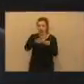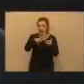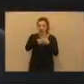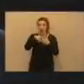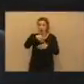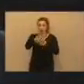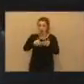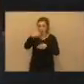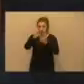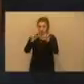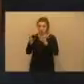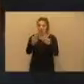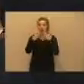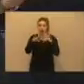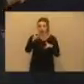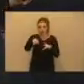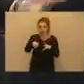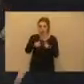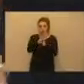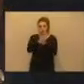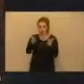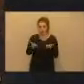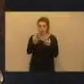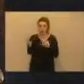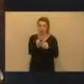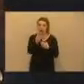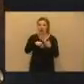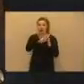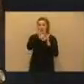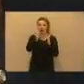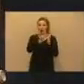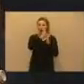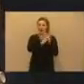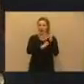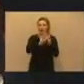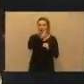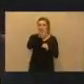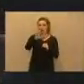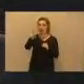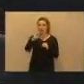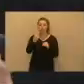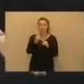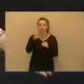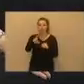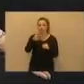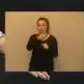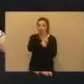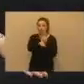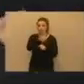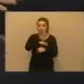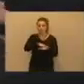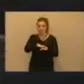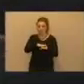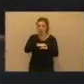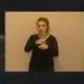sea objetivo y motivado. Así lo recoge el artículo 55.1 del Estatuto Básico del Empleado Público y, por lo consiguiente,